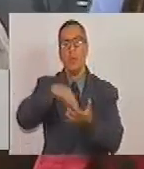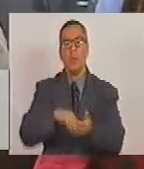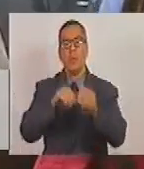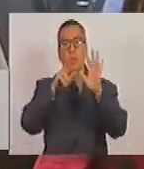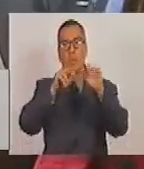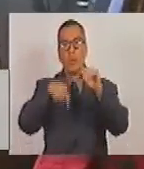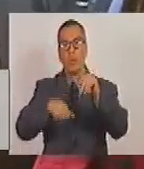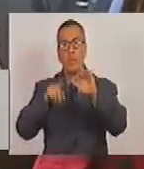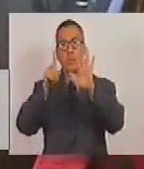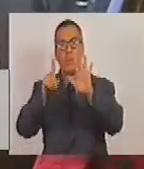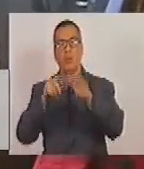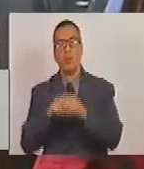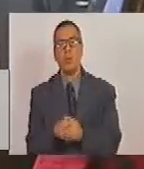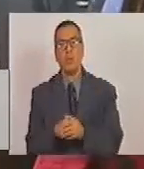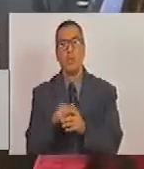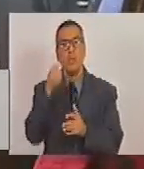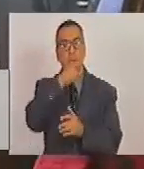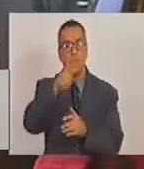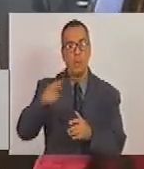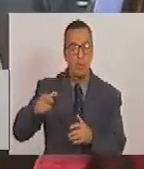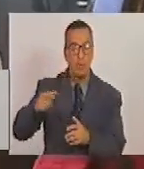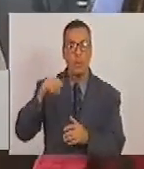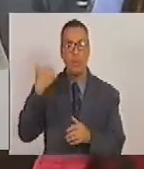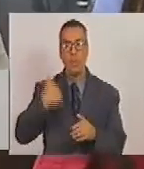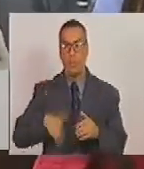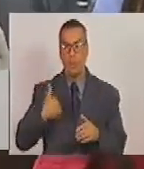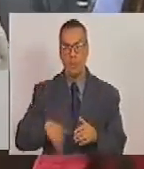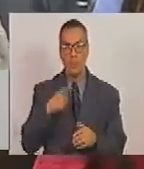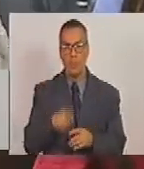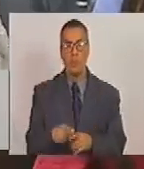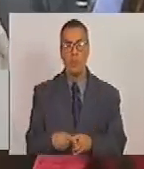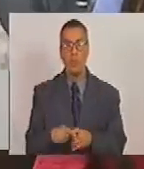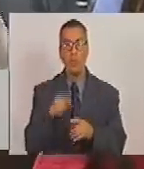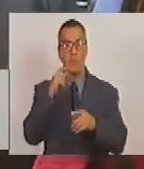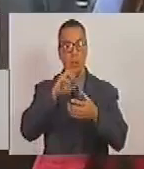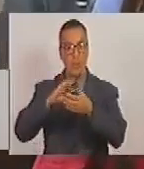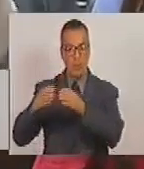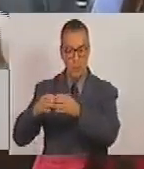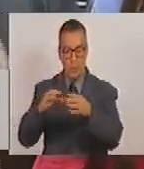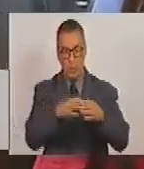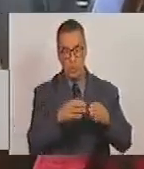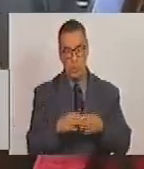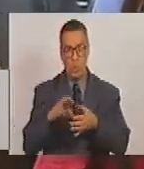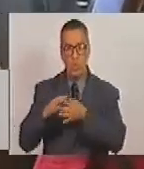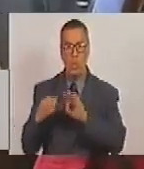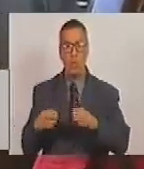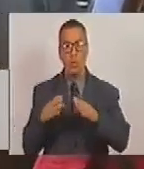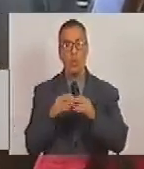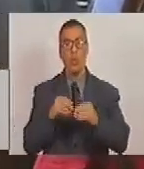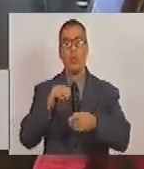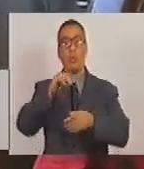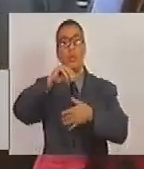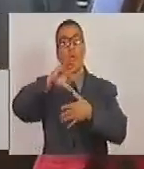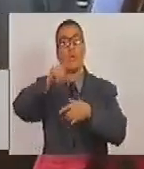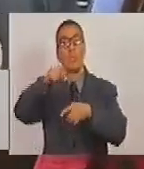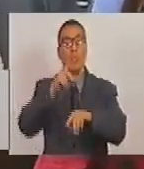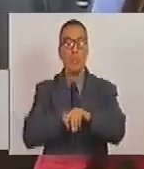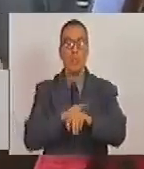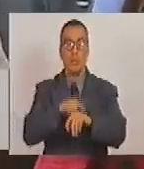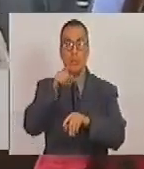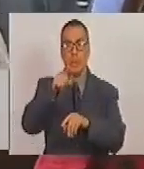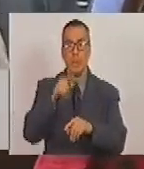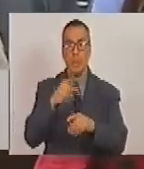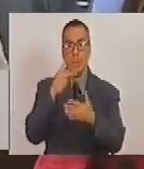de 1816, el pueblo de Argentina, las Provincias Unidas de Sudamérica, en aquel momento